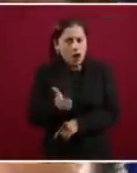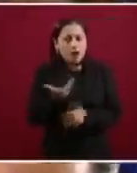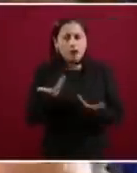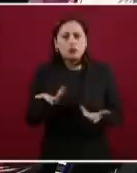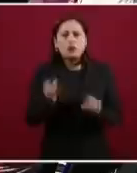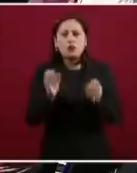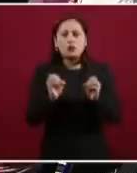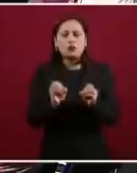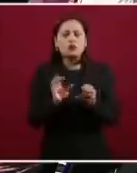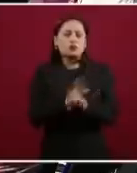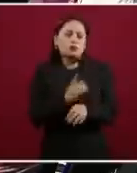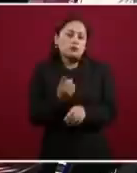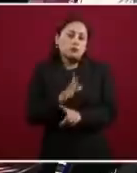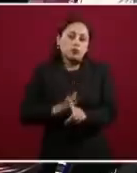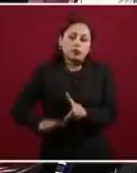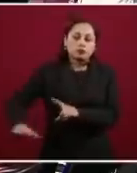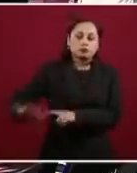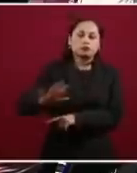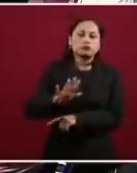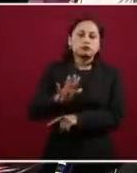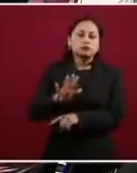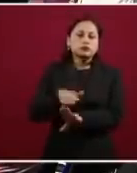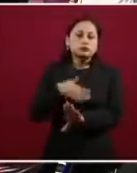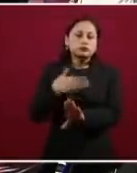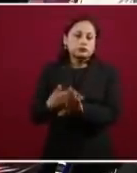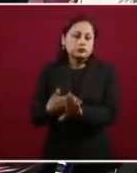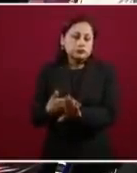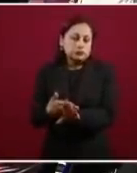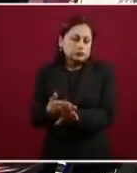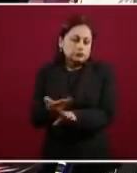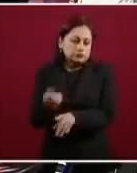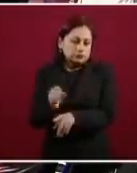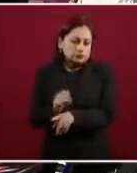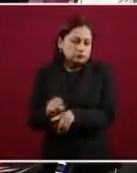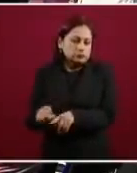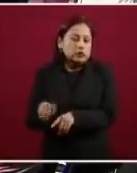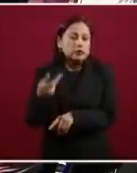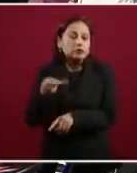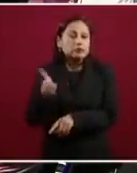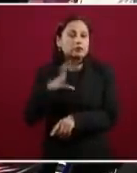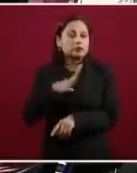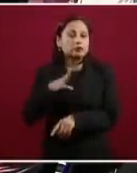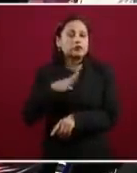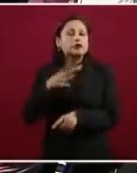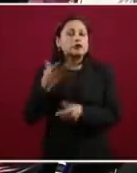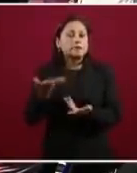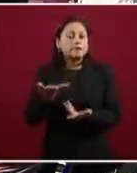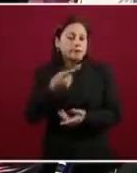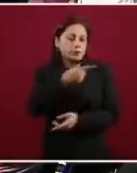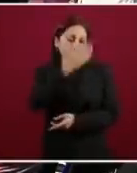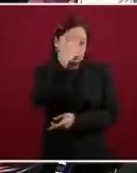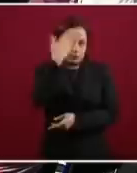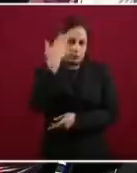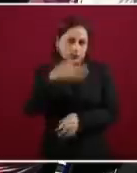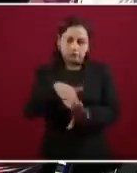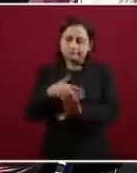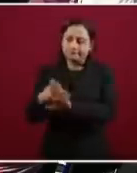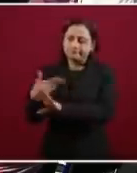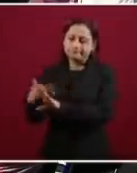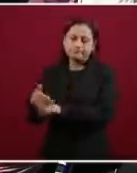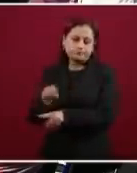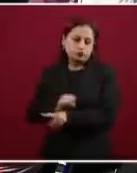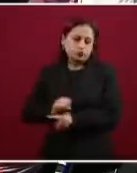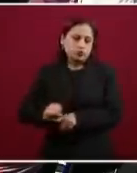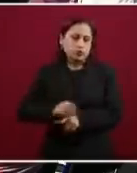pero hay afectaciones. ¿Cómo se podría resarcir a las comunidades? Esa sería la primera, y si me permite, una